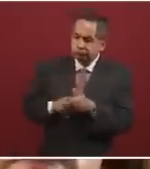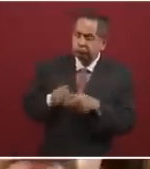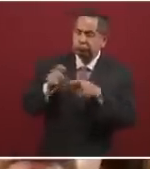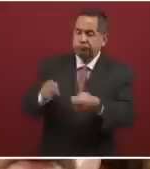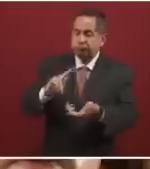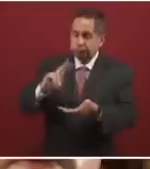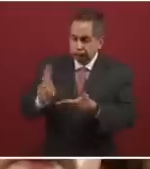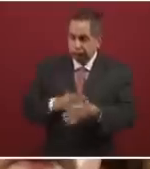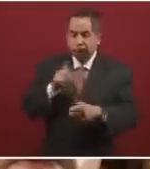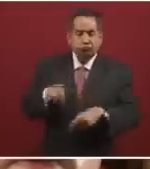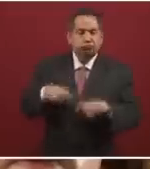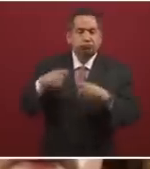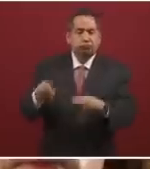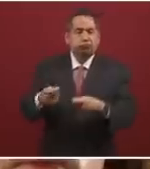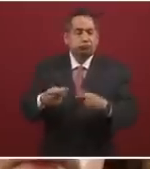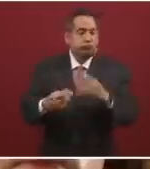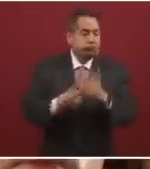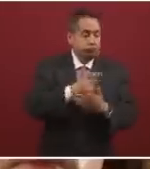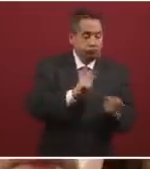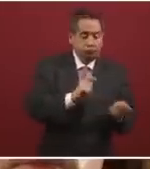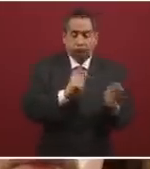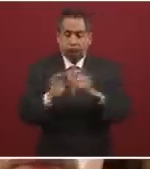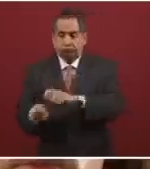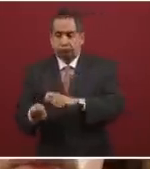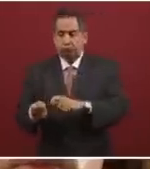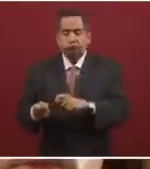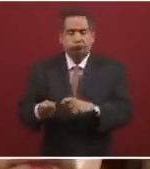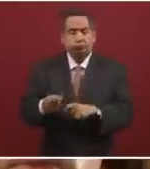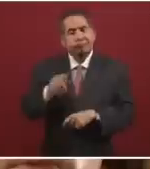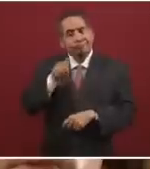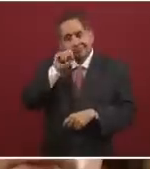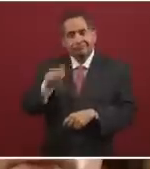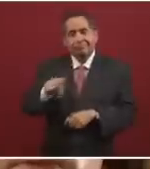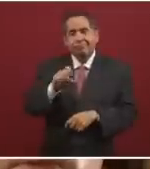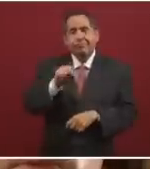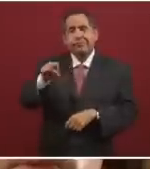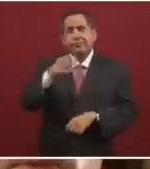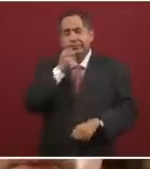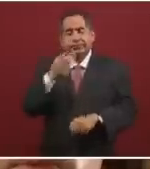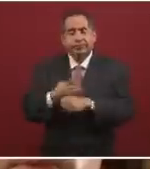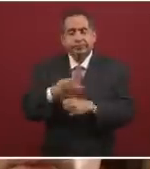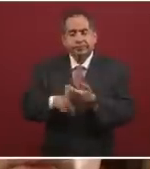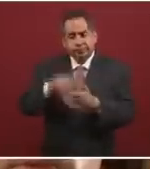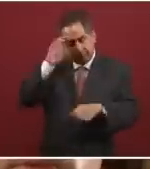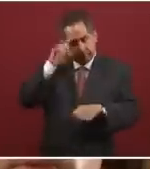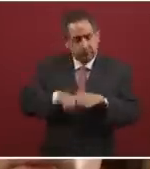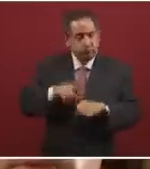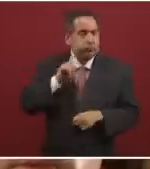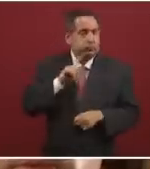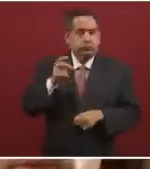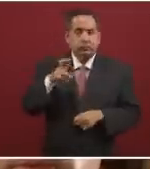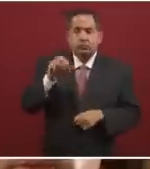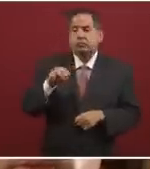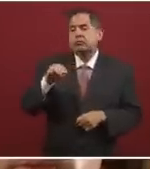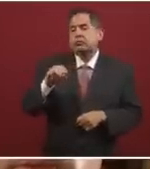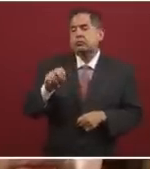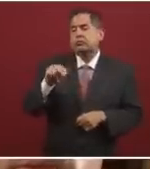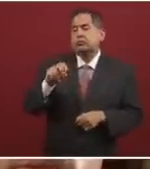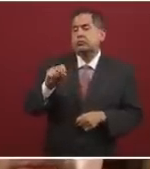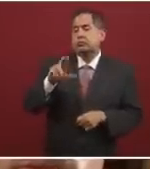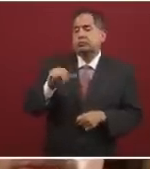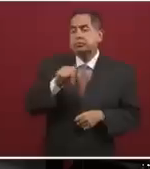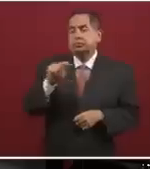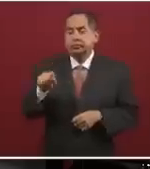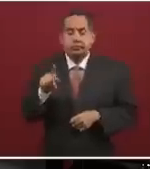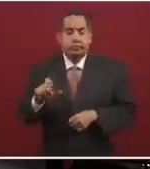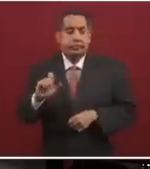proceso de transición del gobierno de Puebla como subsecretaria de Cultura a la doctora Montserrat Galí, quien además de